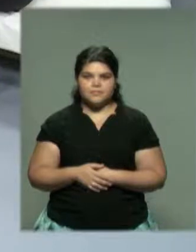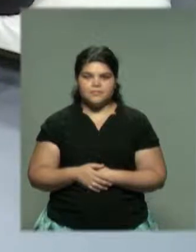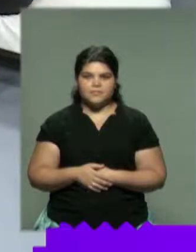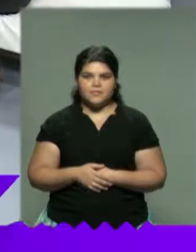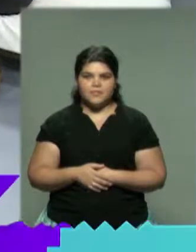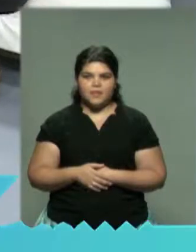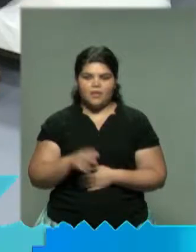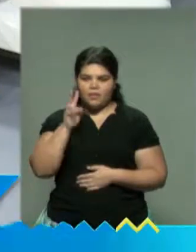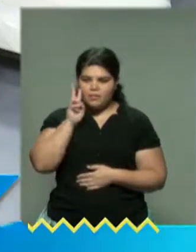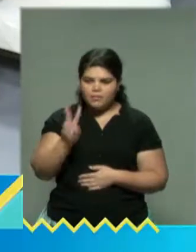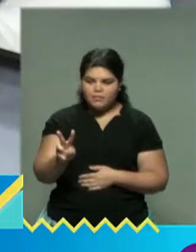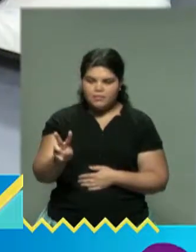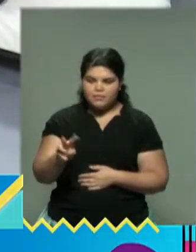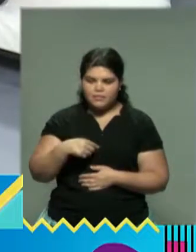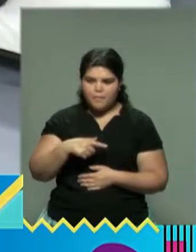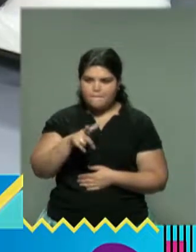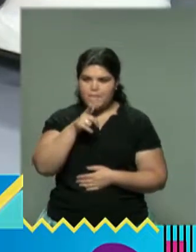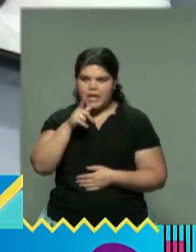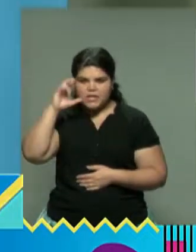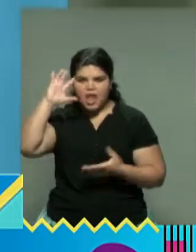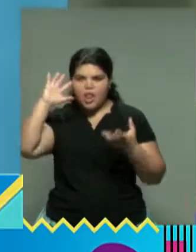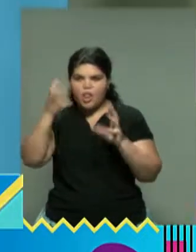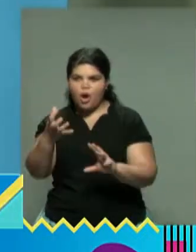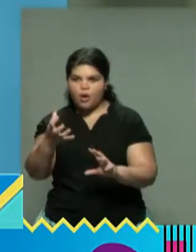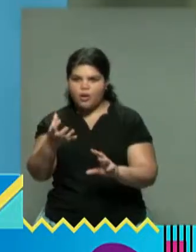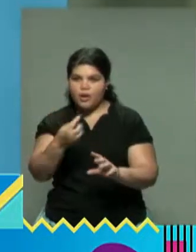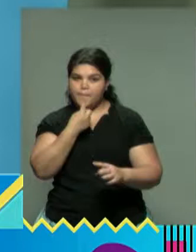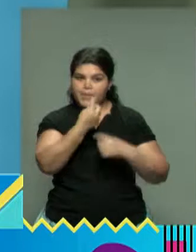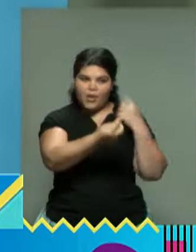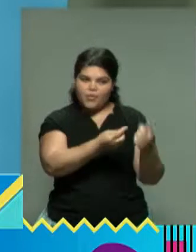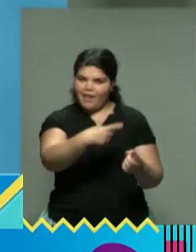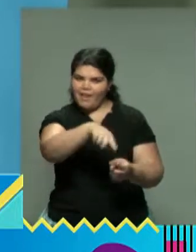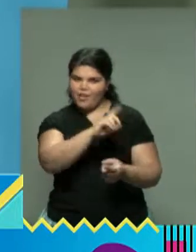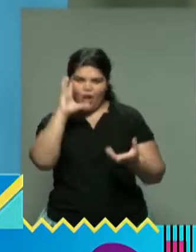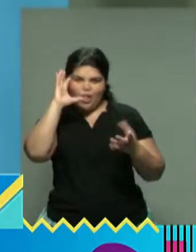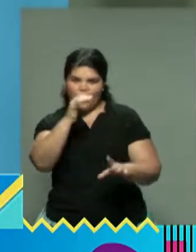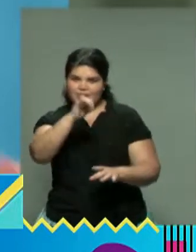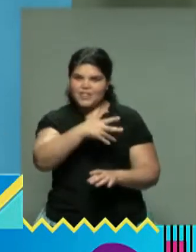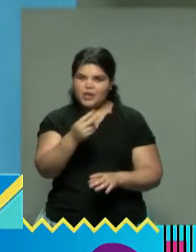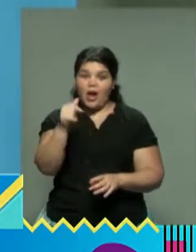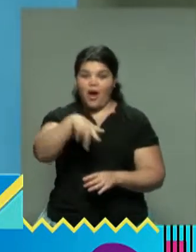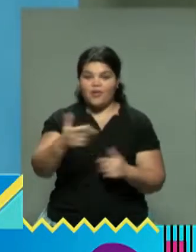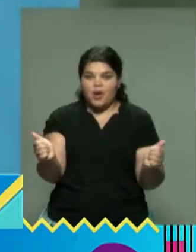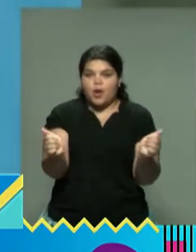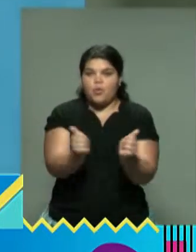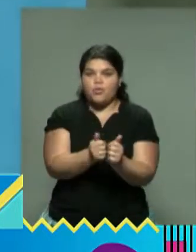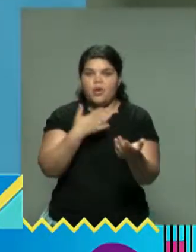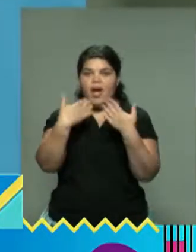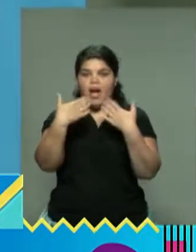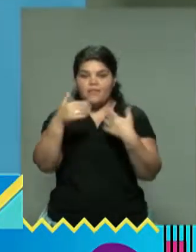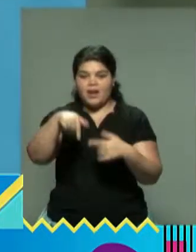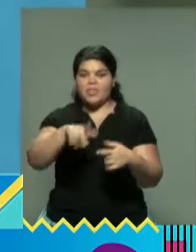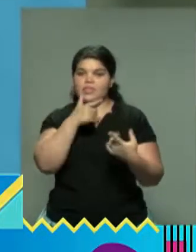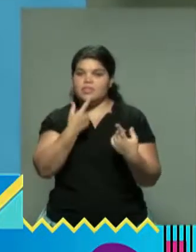Uno ve esas imágenes y se pregunta si están locos. Vamos a preguntar a ellos si están locos también. Están con nosotros para tener una charla hoy aquí en